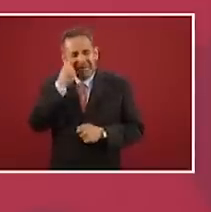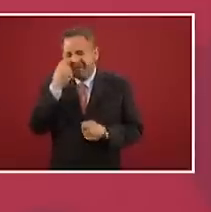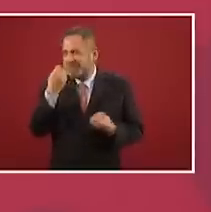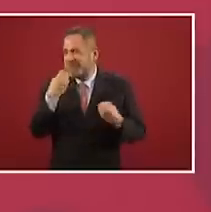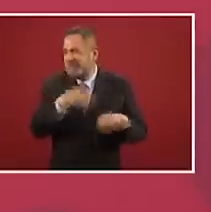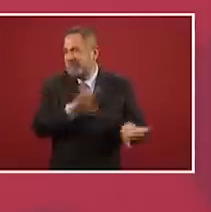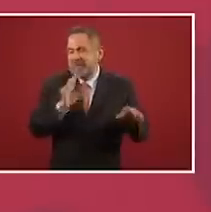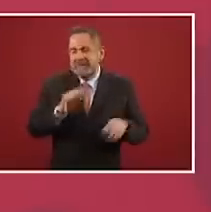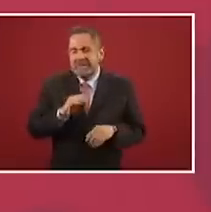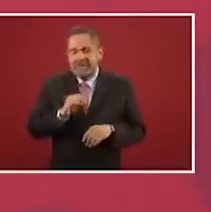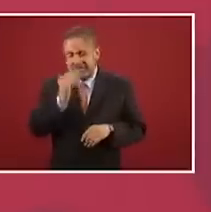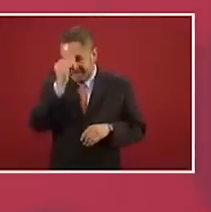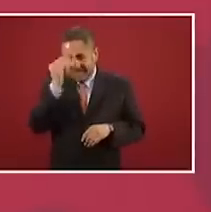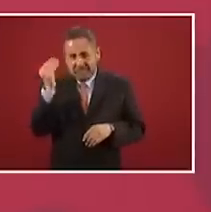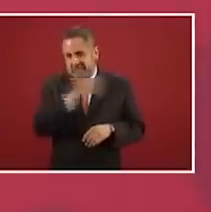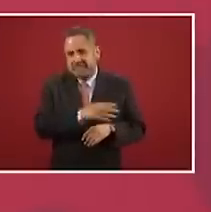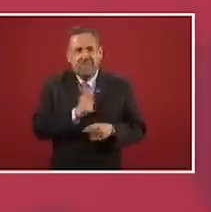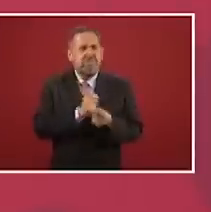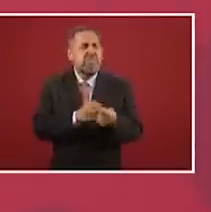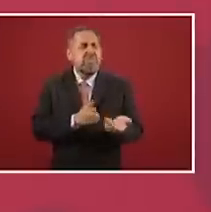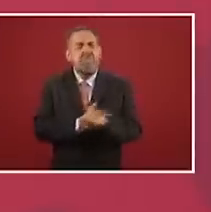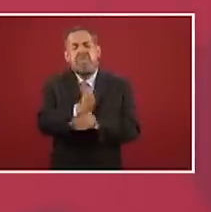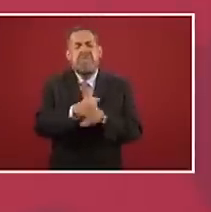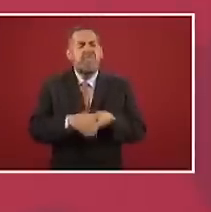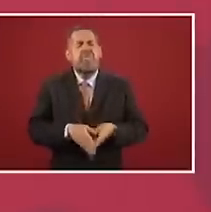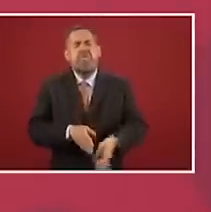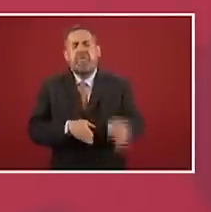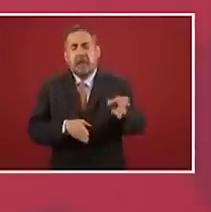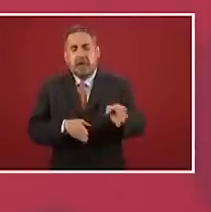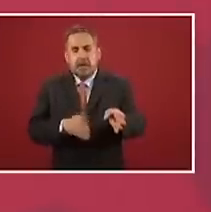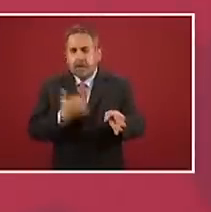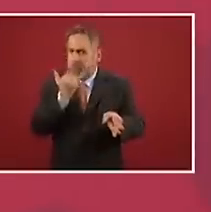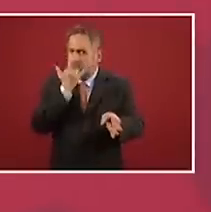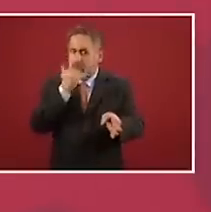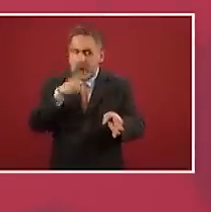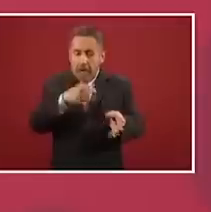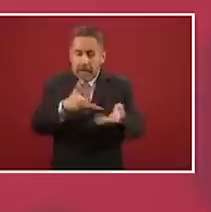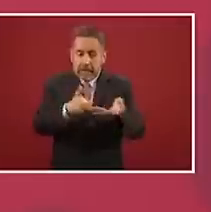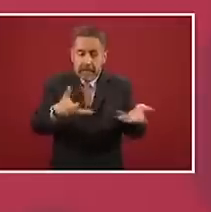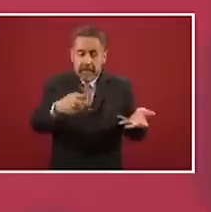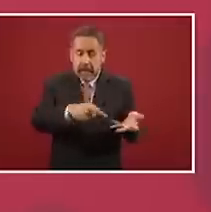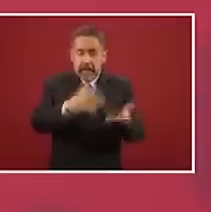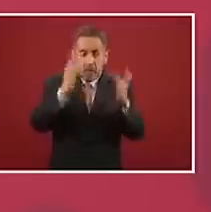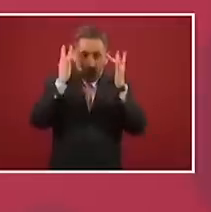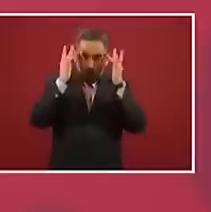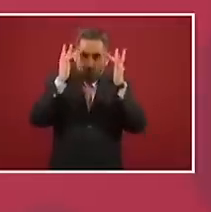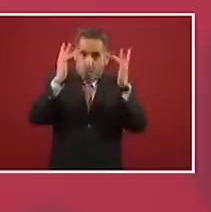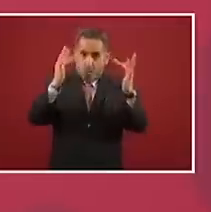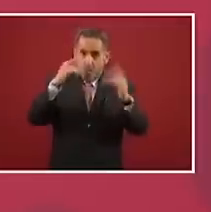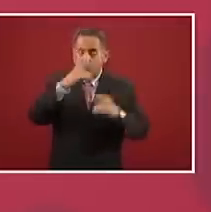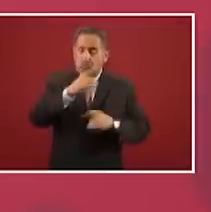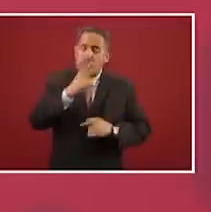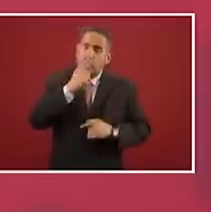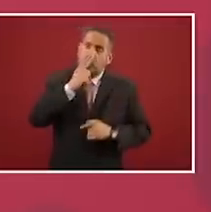el trazo por lugares sagrados para la gente,